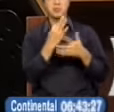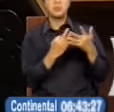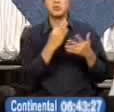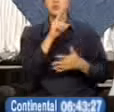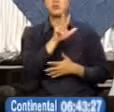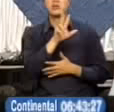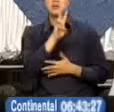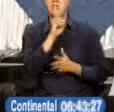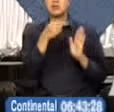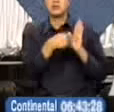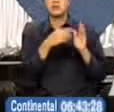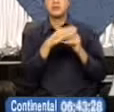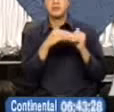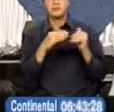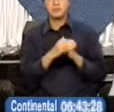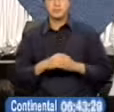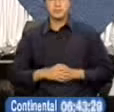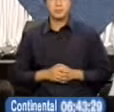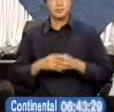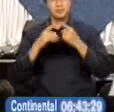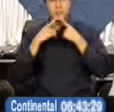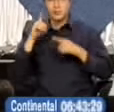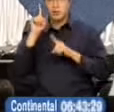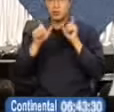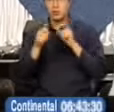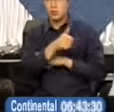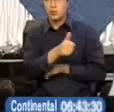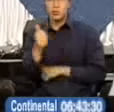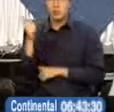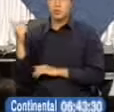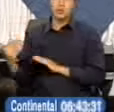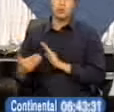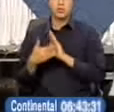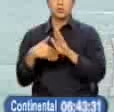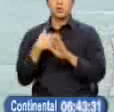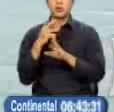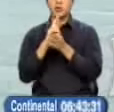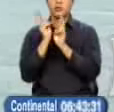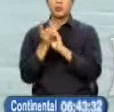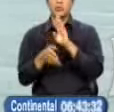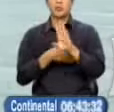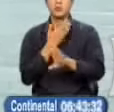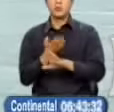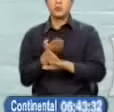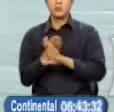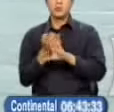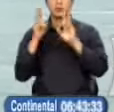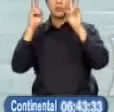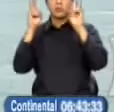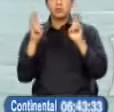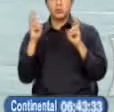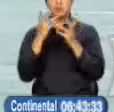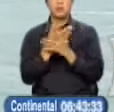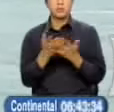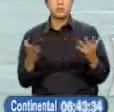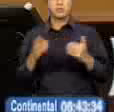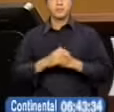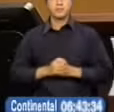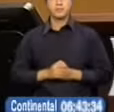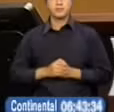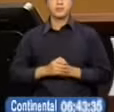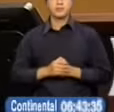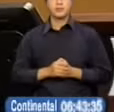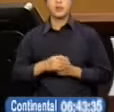el mandatario arremetió contra quienes se oponen a las reformas propuestas por el gobierno al régimen de seguridad social de fuerzas armadas y policía